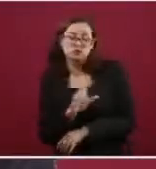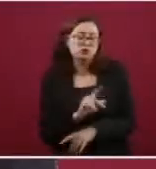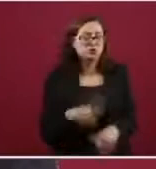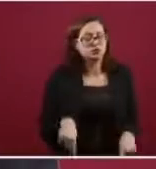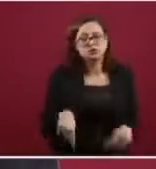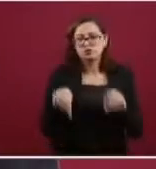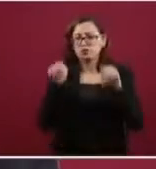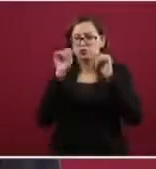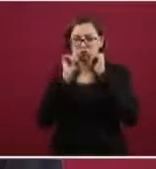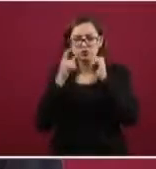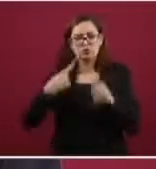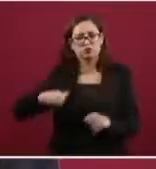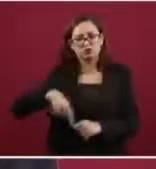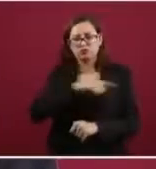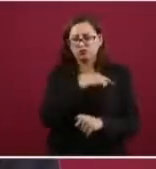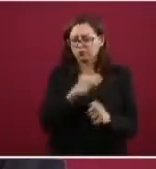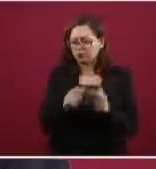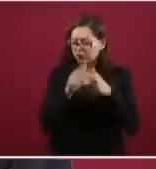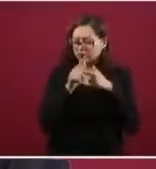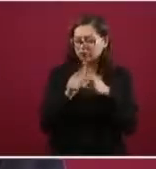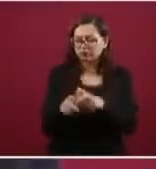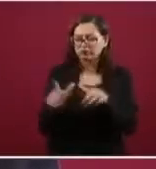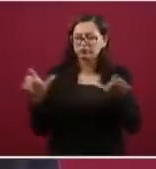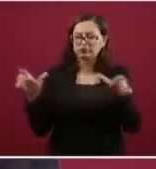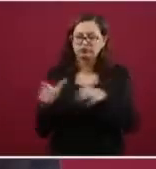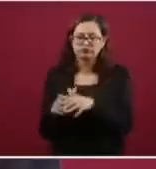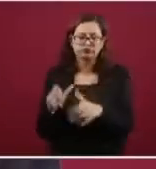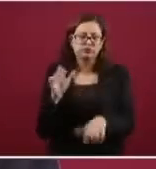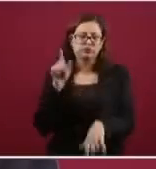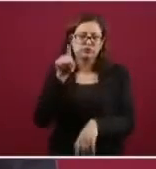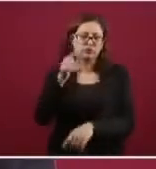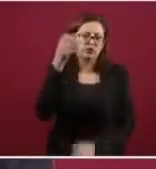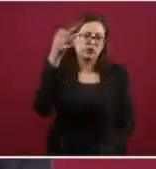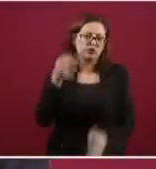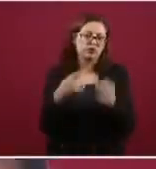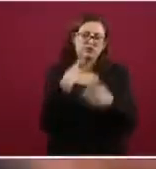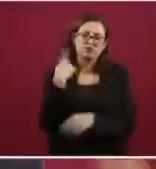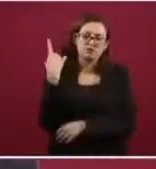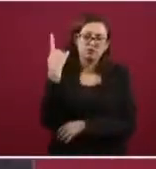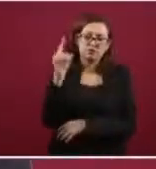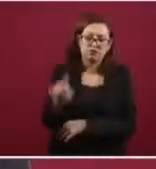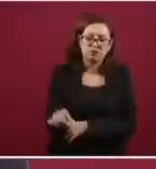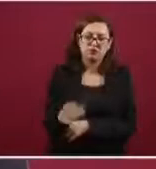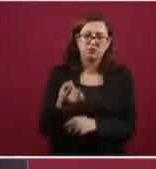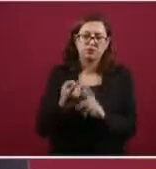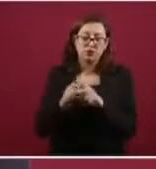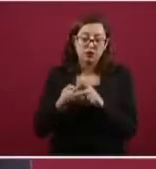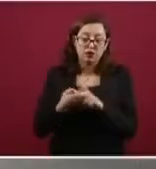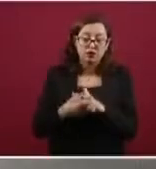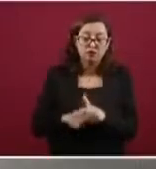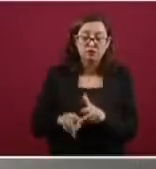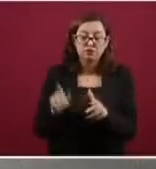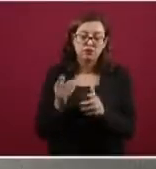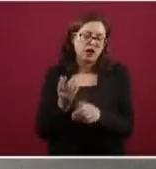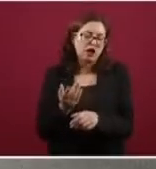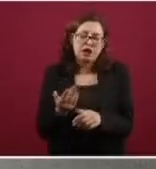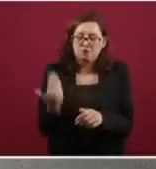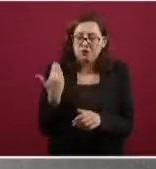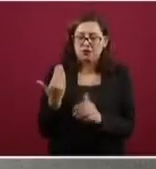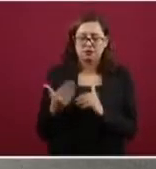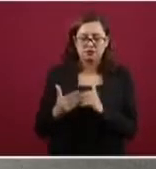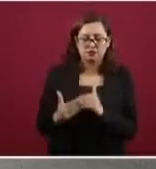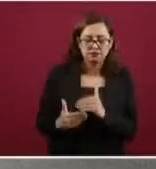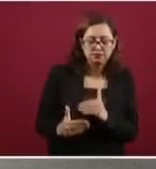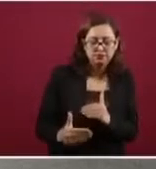dar continuidad a la acción colectiva ante las instancias judiciales. Apenas está en la primera